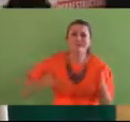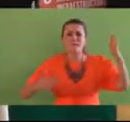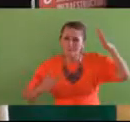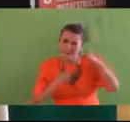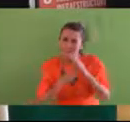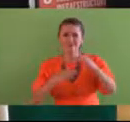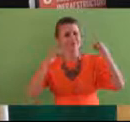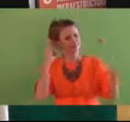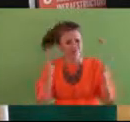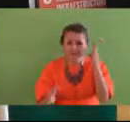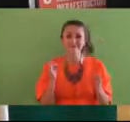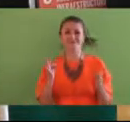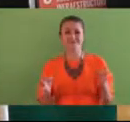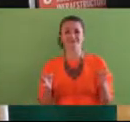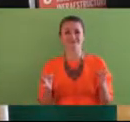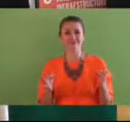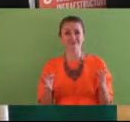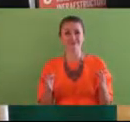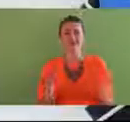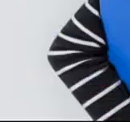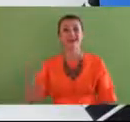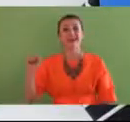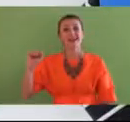paz y justicia.